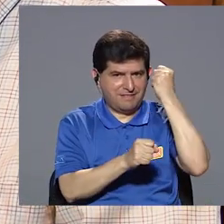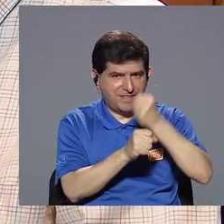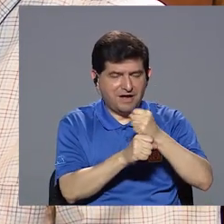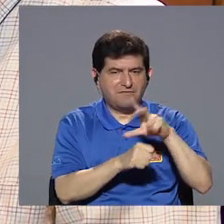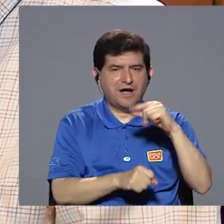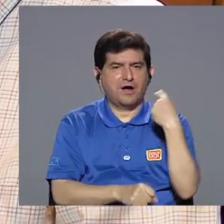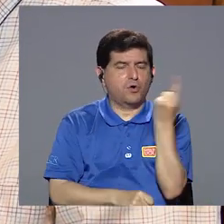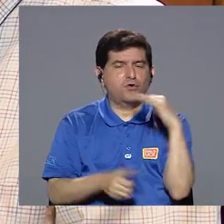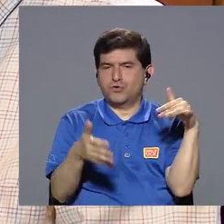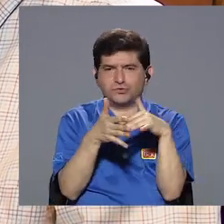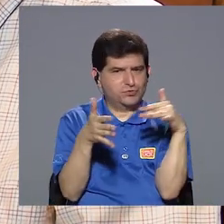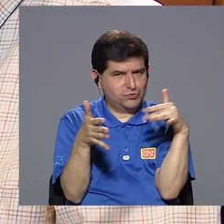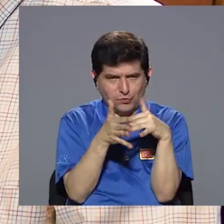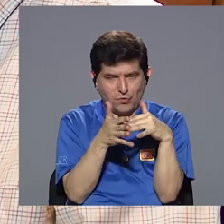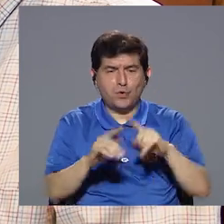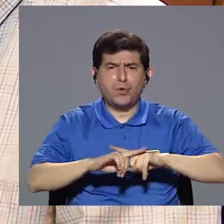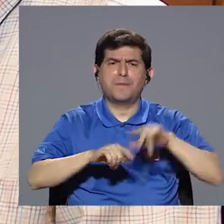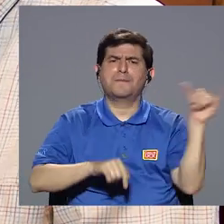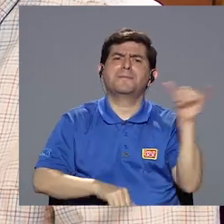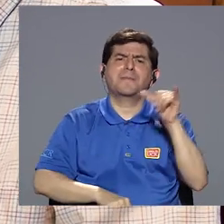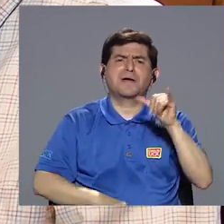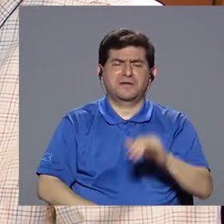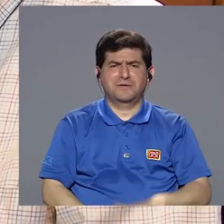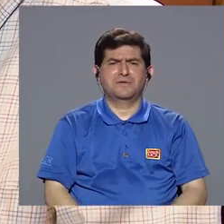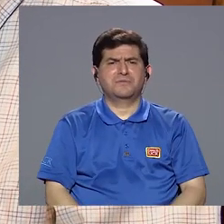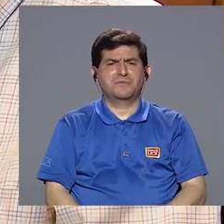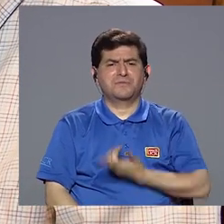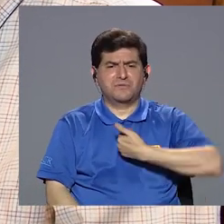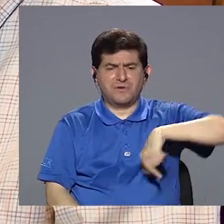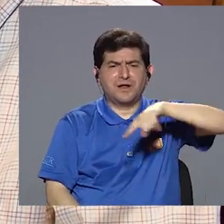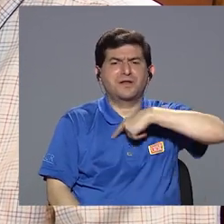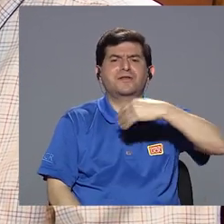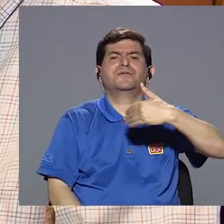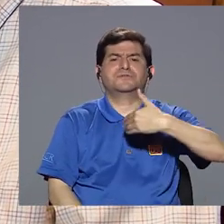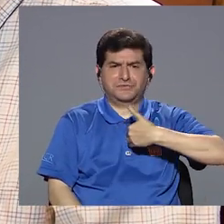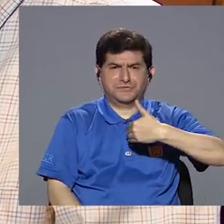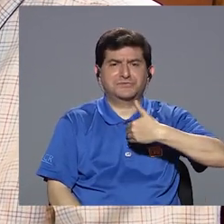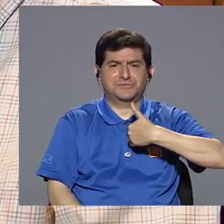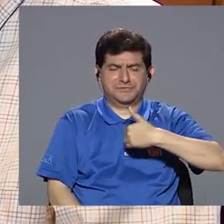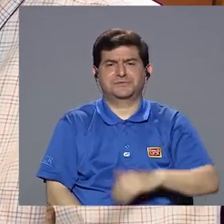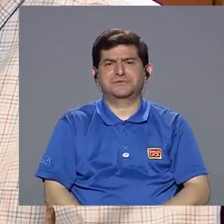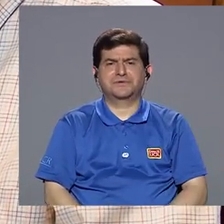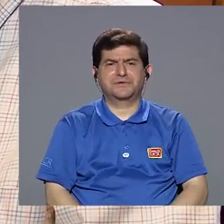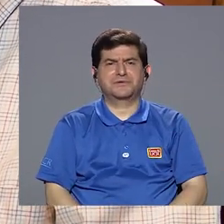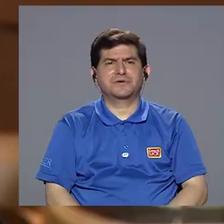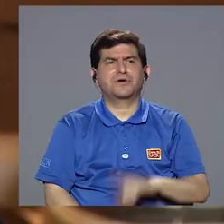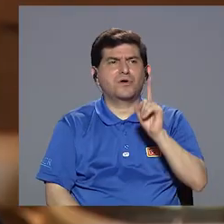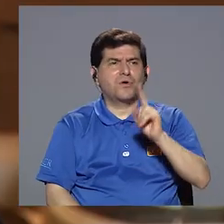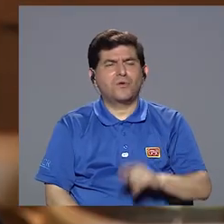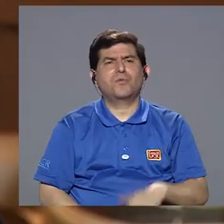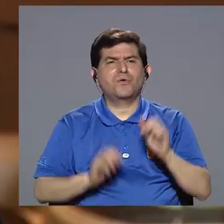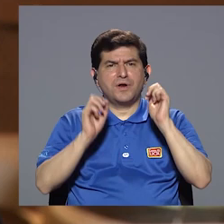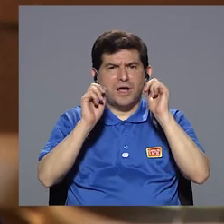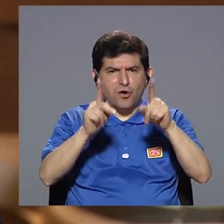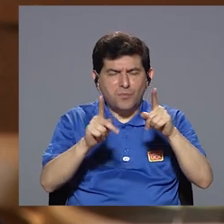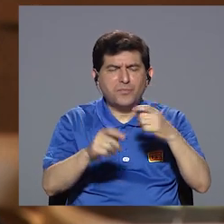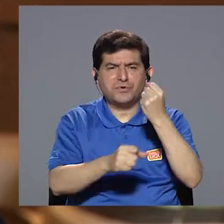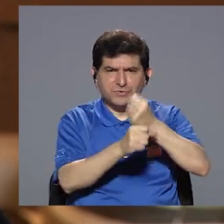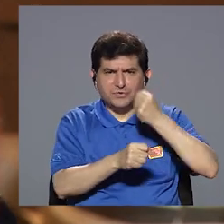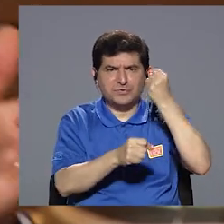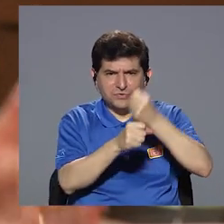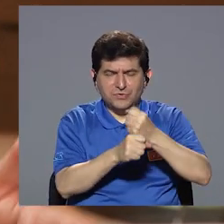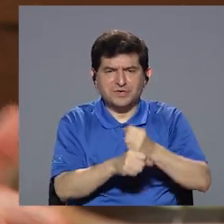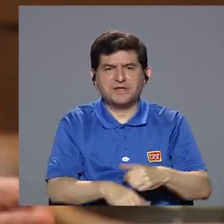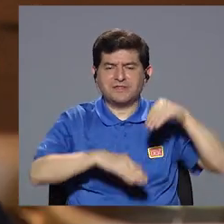empleabilidad más allá de los estudios pero también podemos tener una una empleabilidad